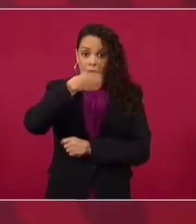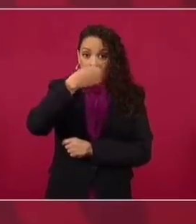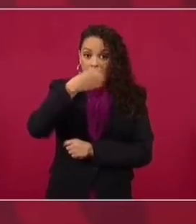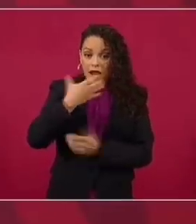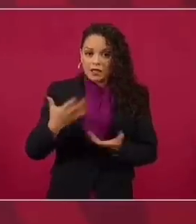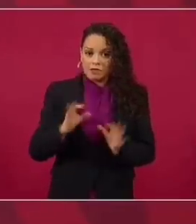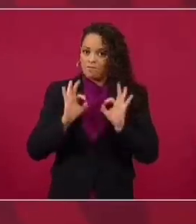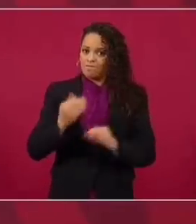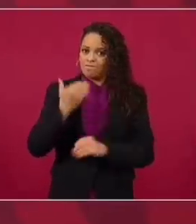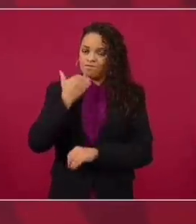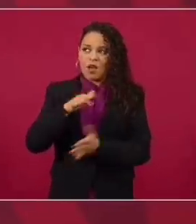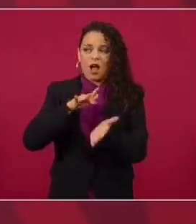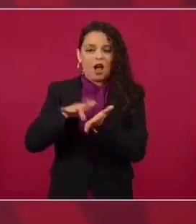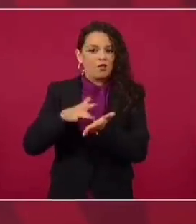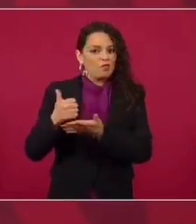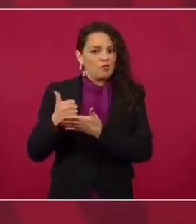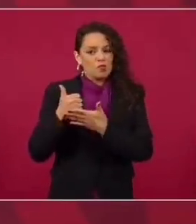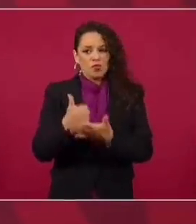Cuando